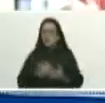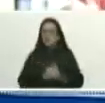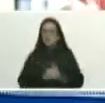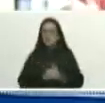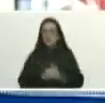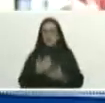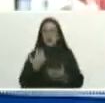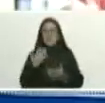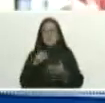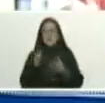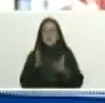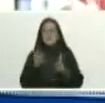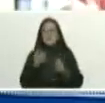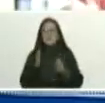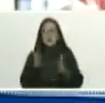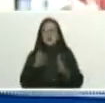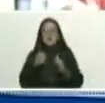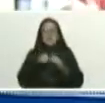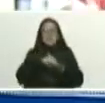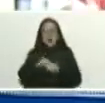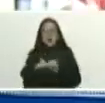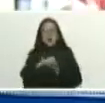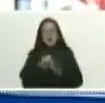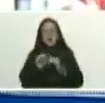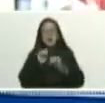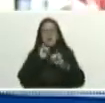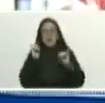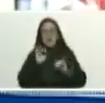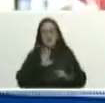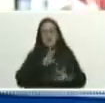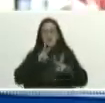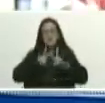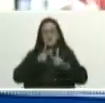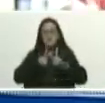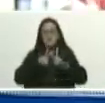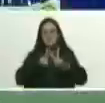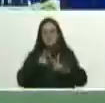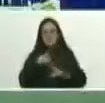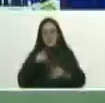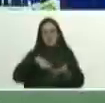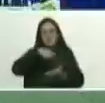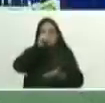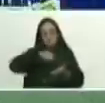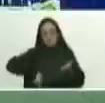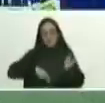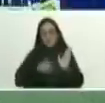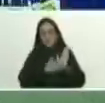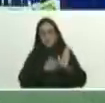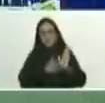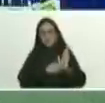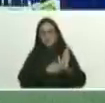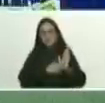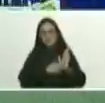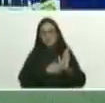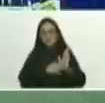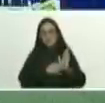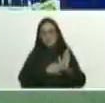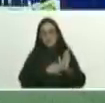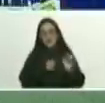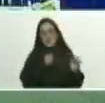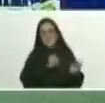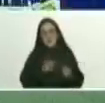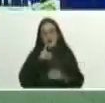parto feliz de la gran misión Vivienda Venezuela. Aquí tengo el punto de cuenta del